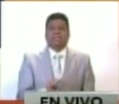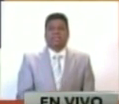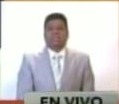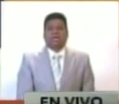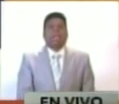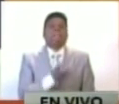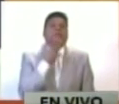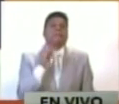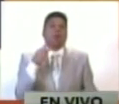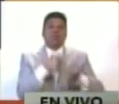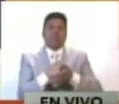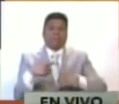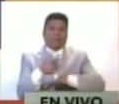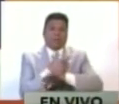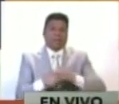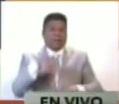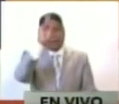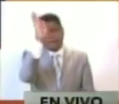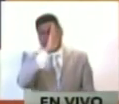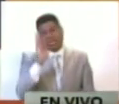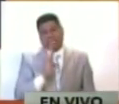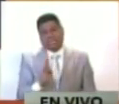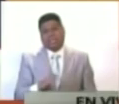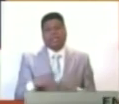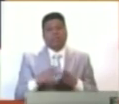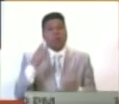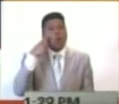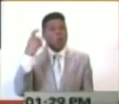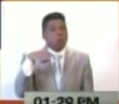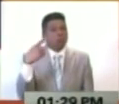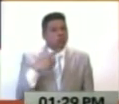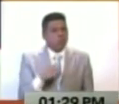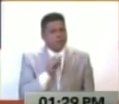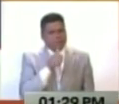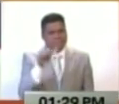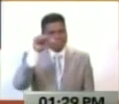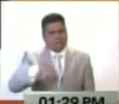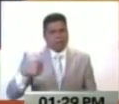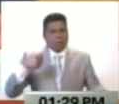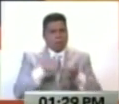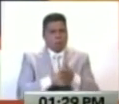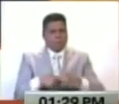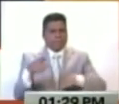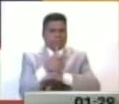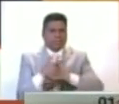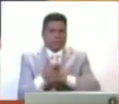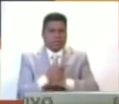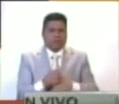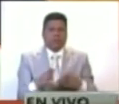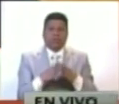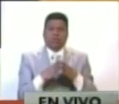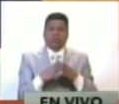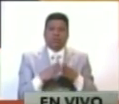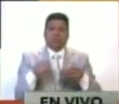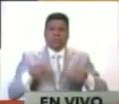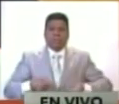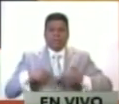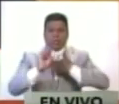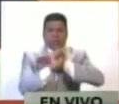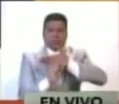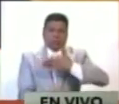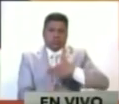de Brasil, que se han traído las malas costumbres y los malos modales golpistas en el seno del Mercosur. Y en Mercosur